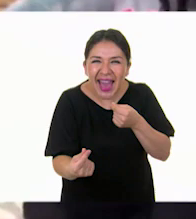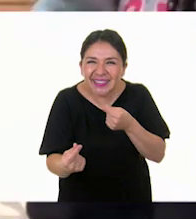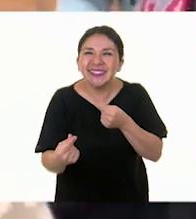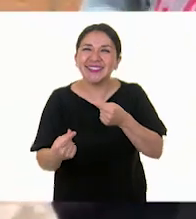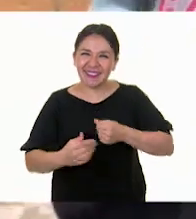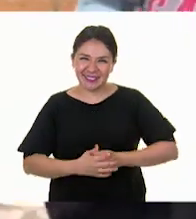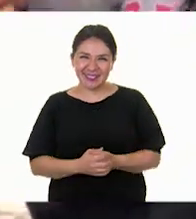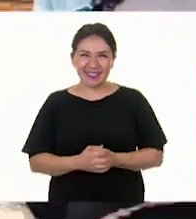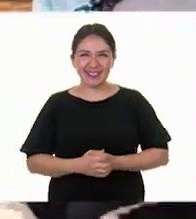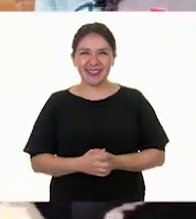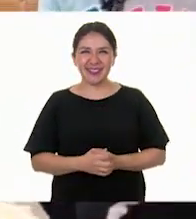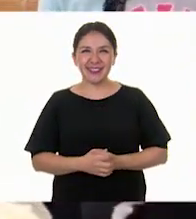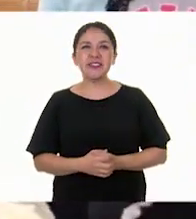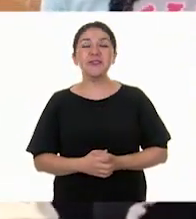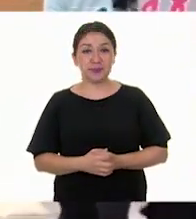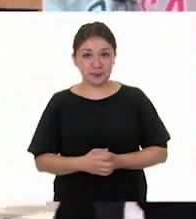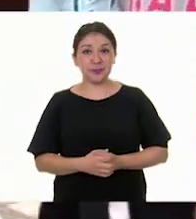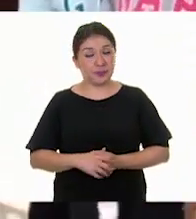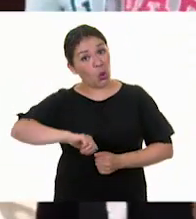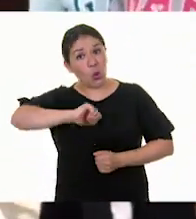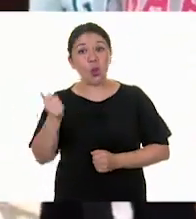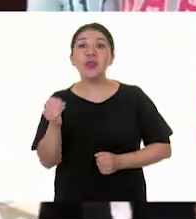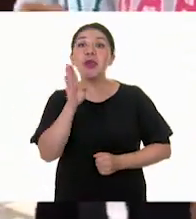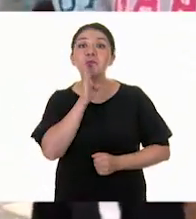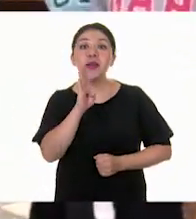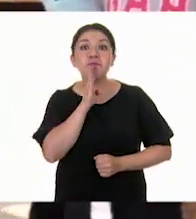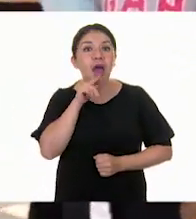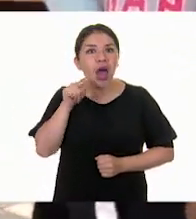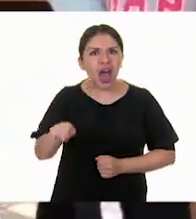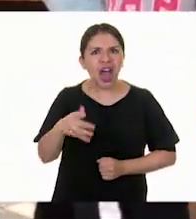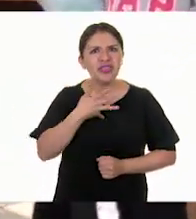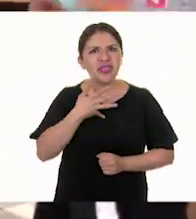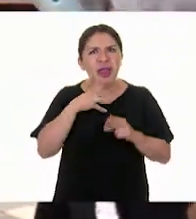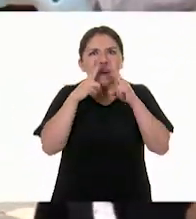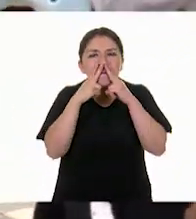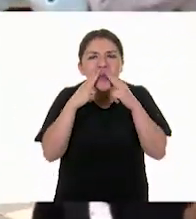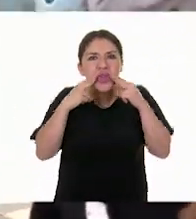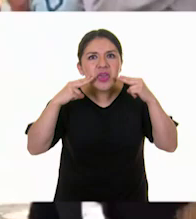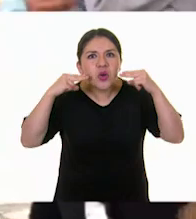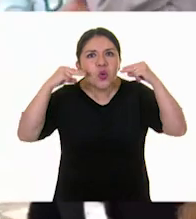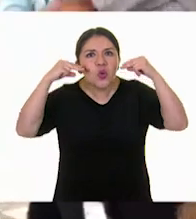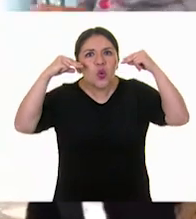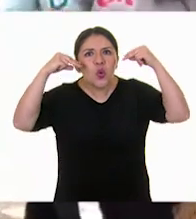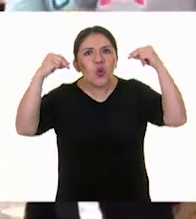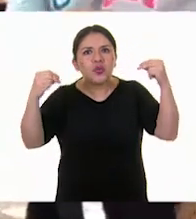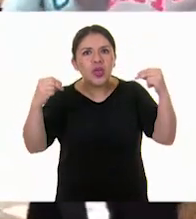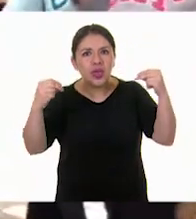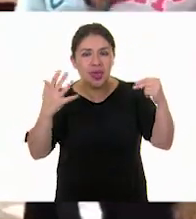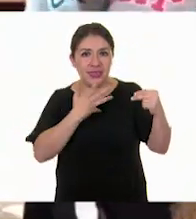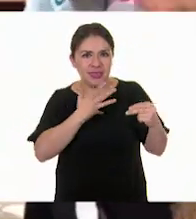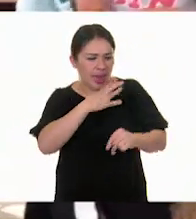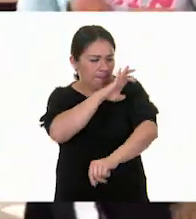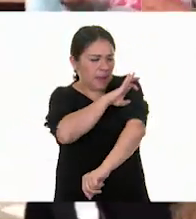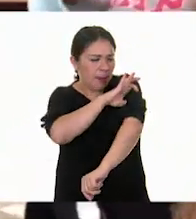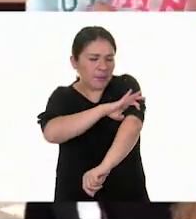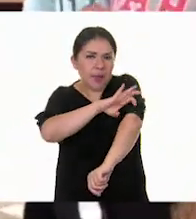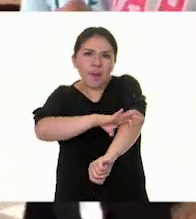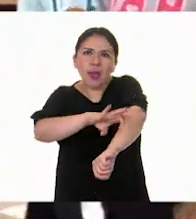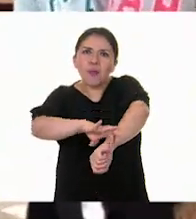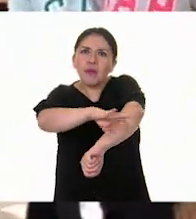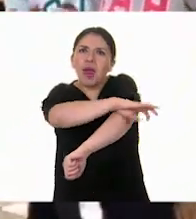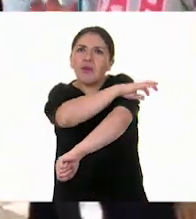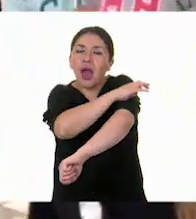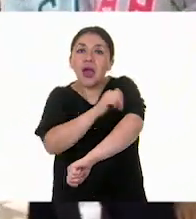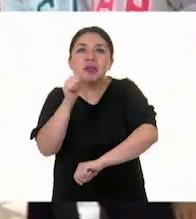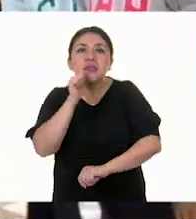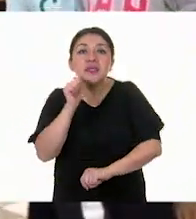eucalipto. Esta mamá es bigotona y tiene motitas y